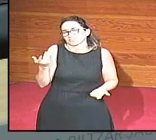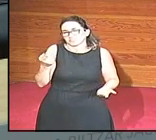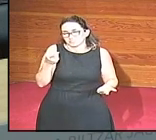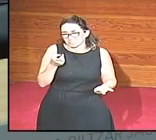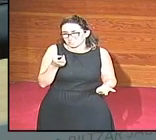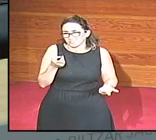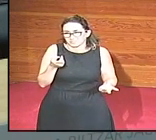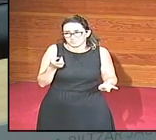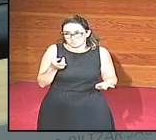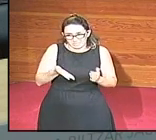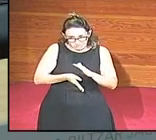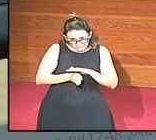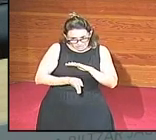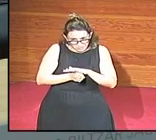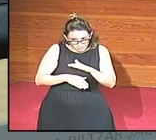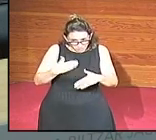se puede mantener